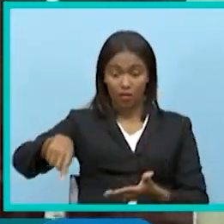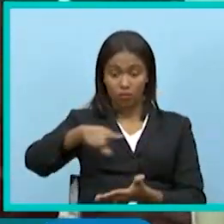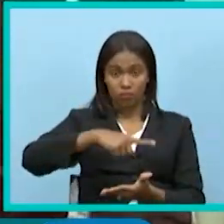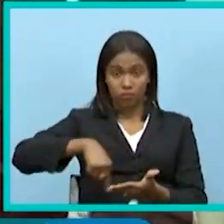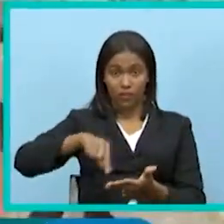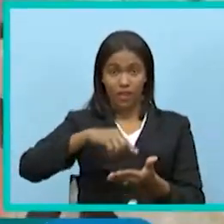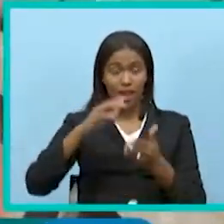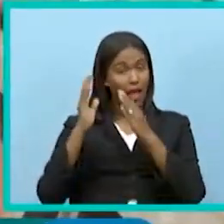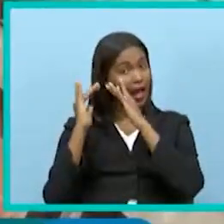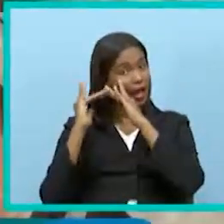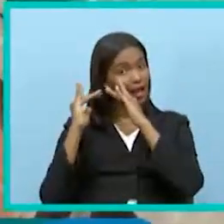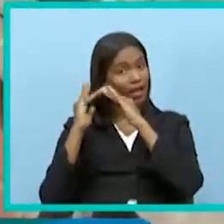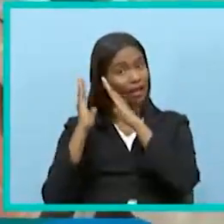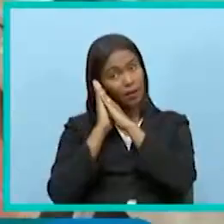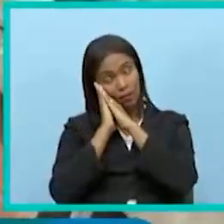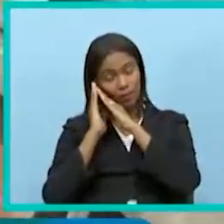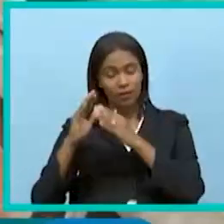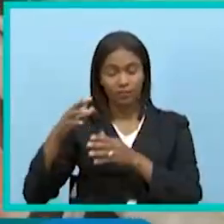arriba de la cama.